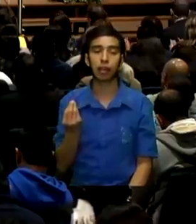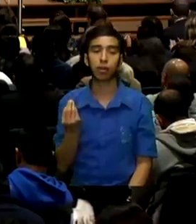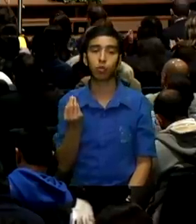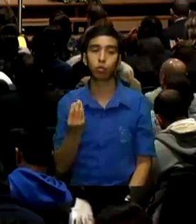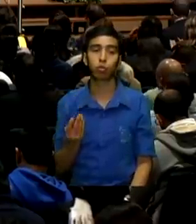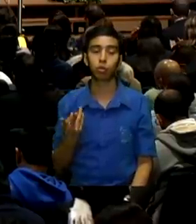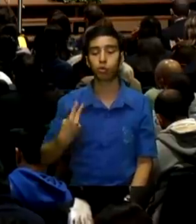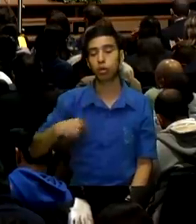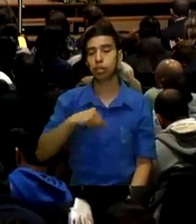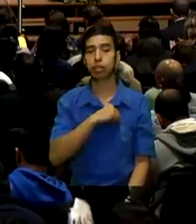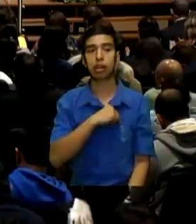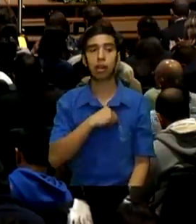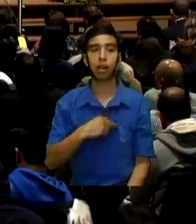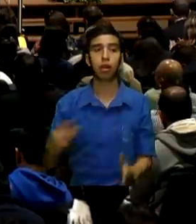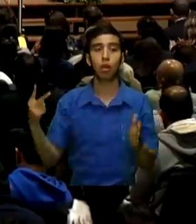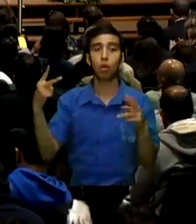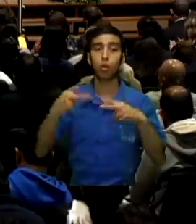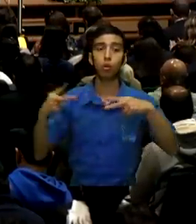pecado